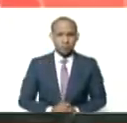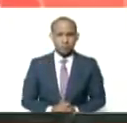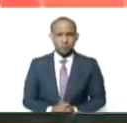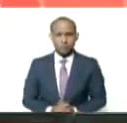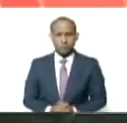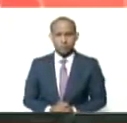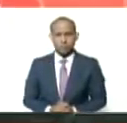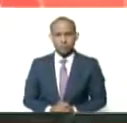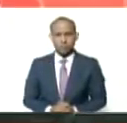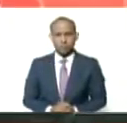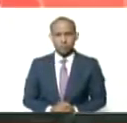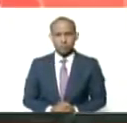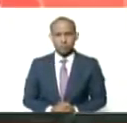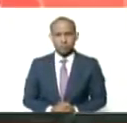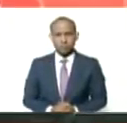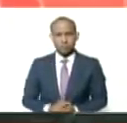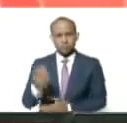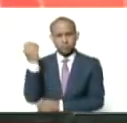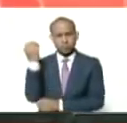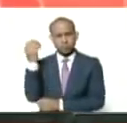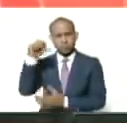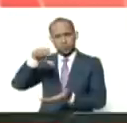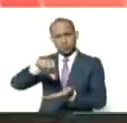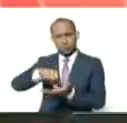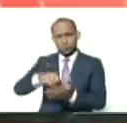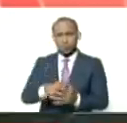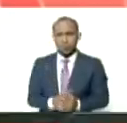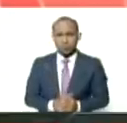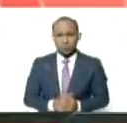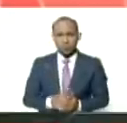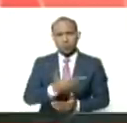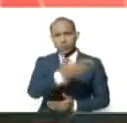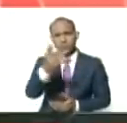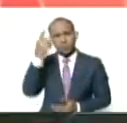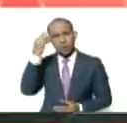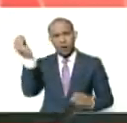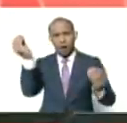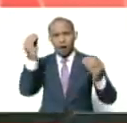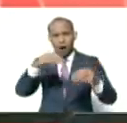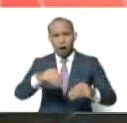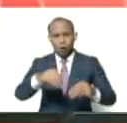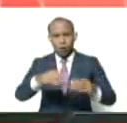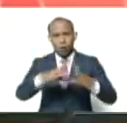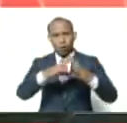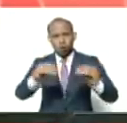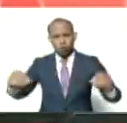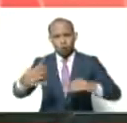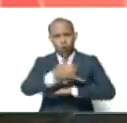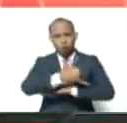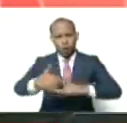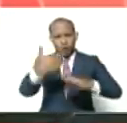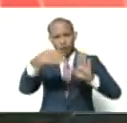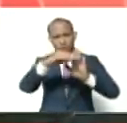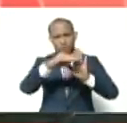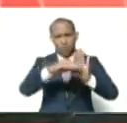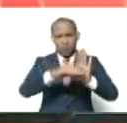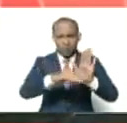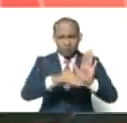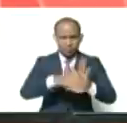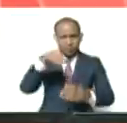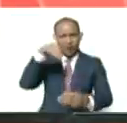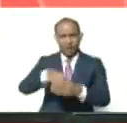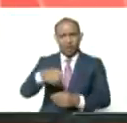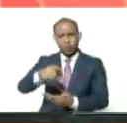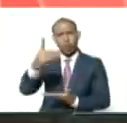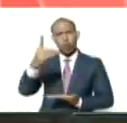Caterin Guanipa, a la plenaria. Aquellos que estén de acuerdo en aprobar todos los lineamientos establecidos en